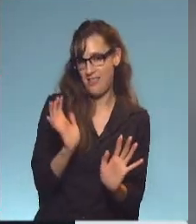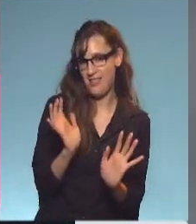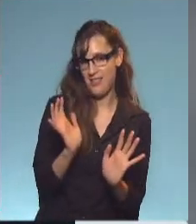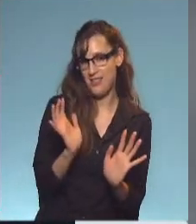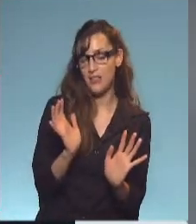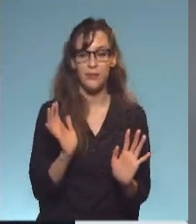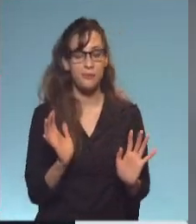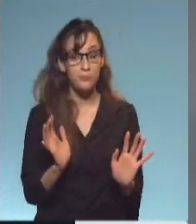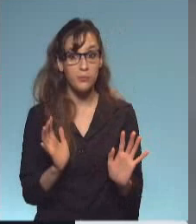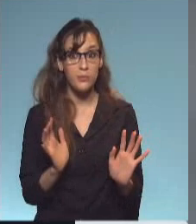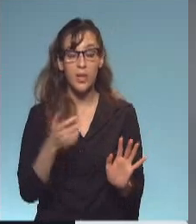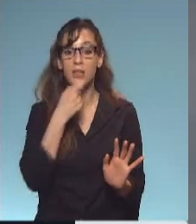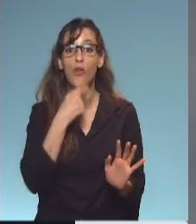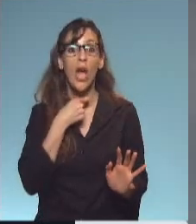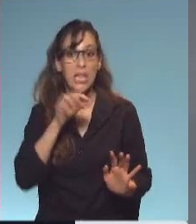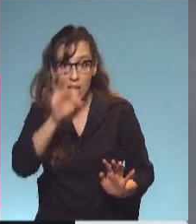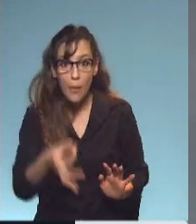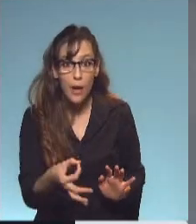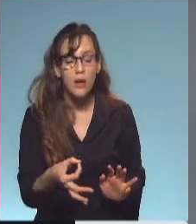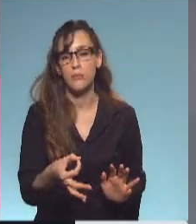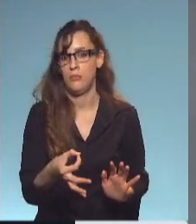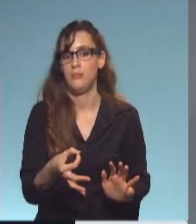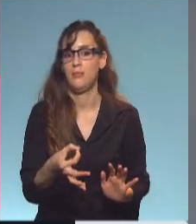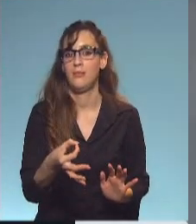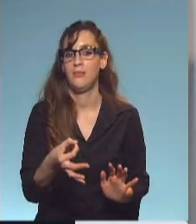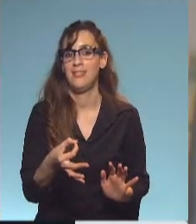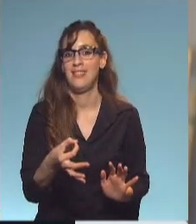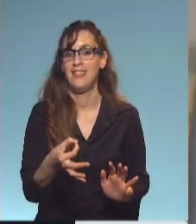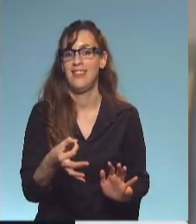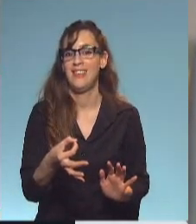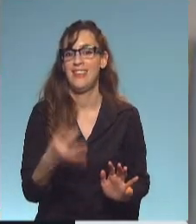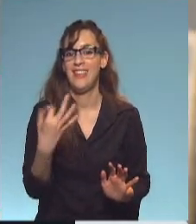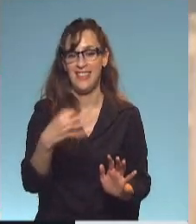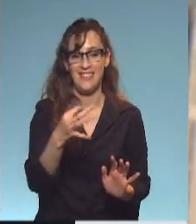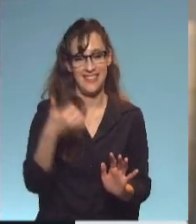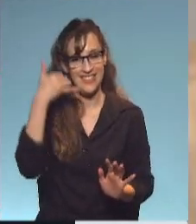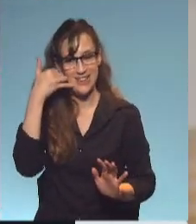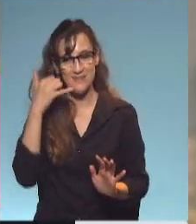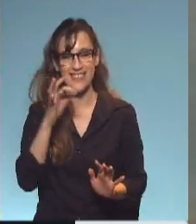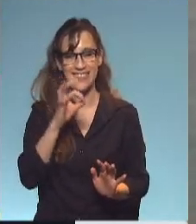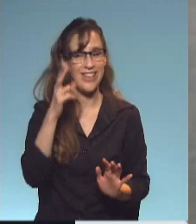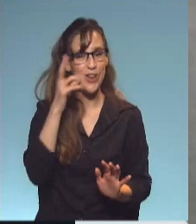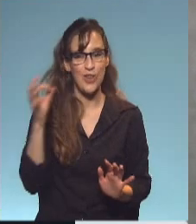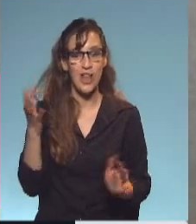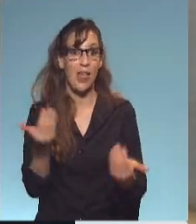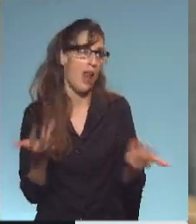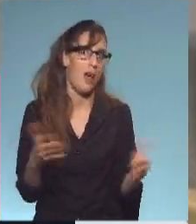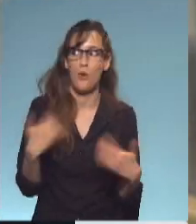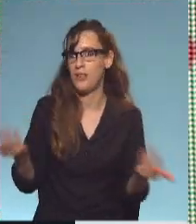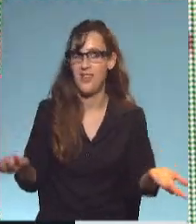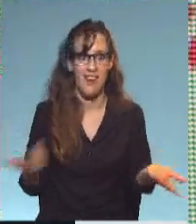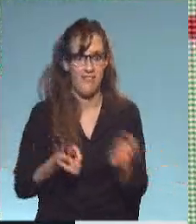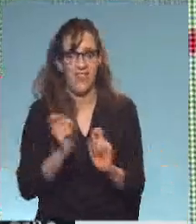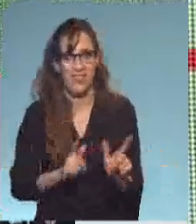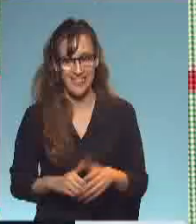todavía. Si quieren saber, tienen que mandar. Hay que llamar al 0800. No, vamos a venderlo esto. Está